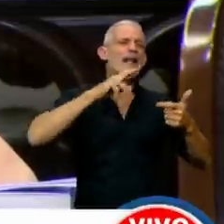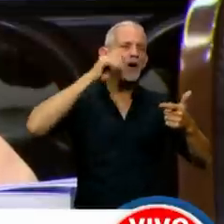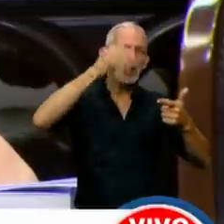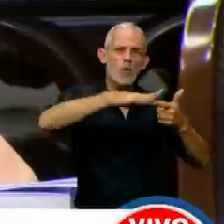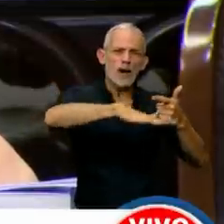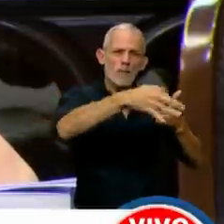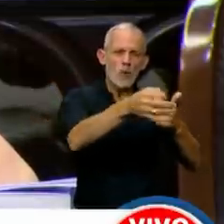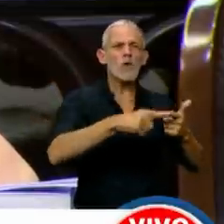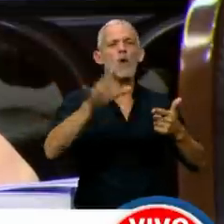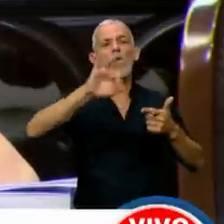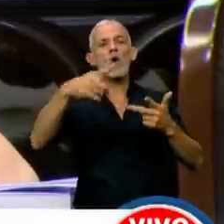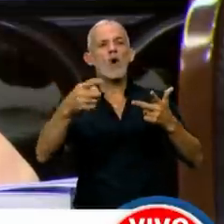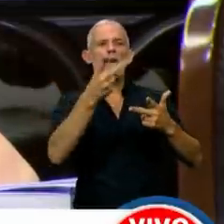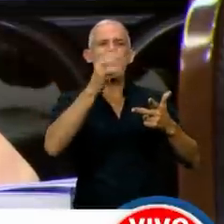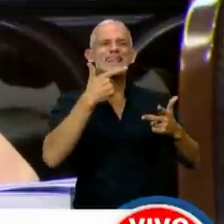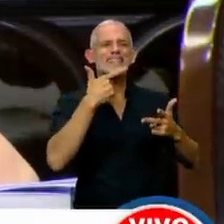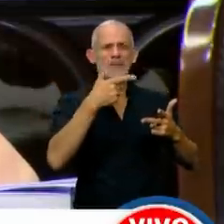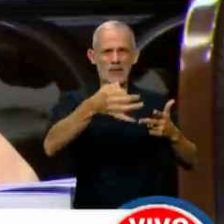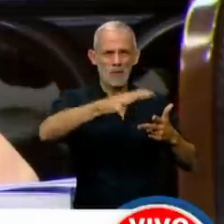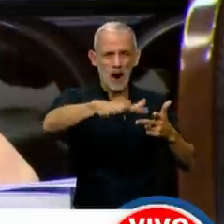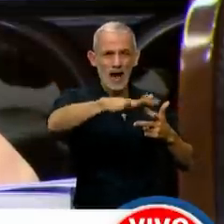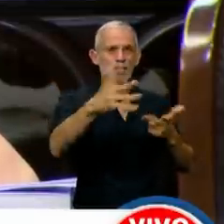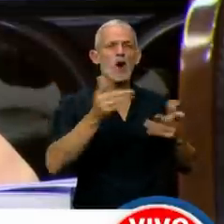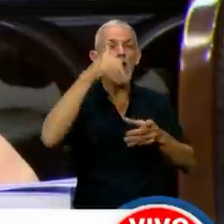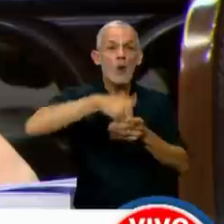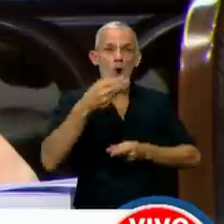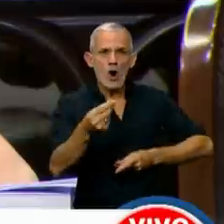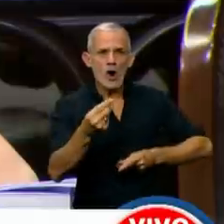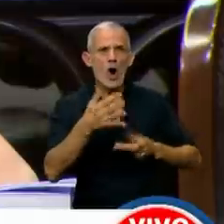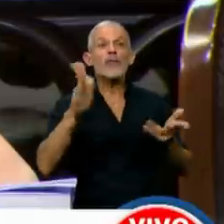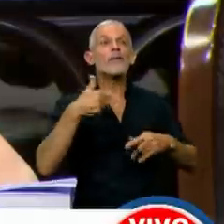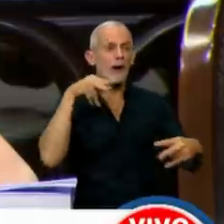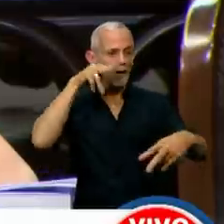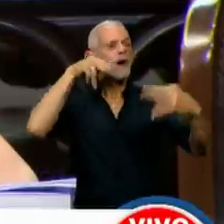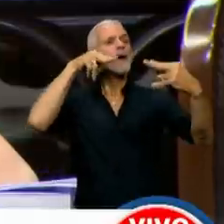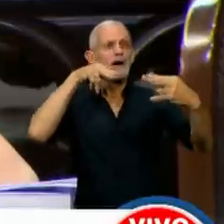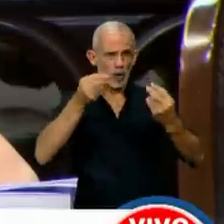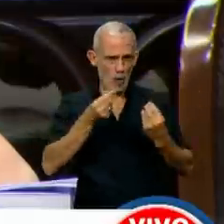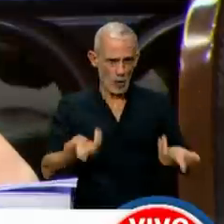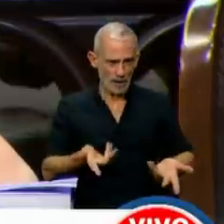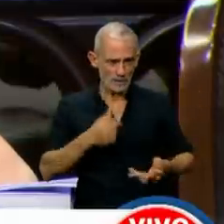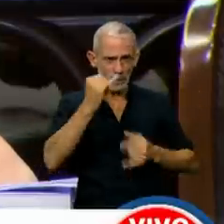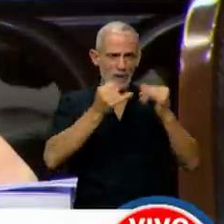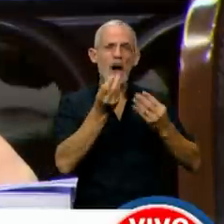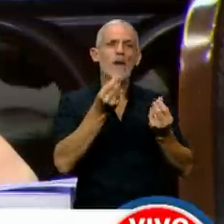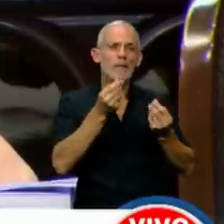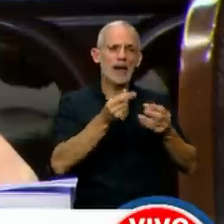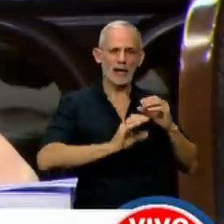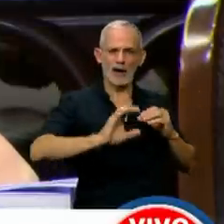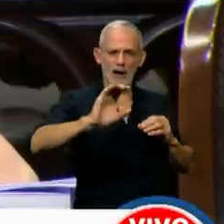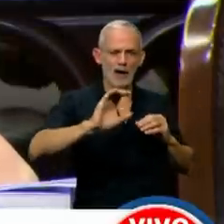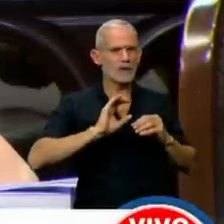a los vecinos de 20 de septiembre cuando voten en contra este presupuesto dónde está el dinero y las partidas